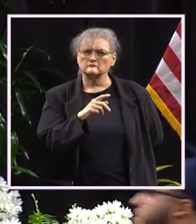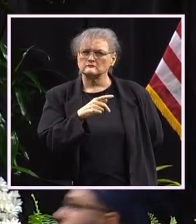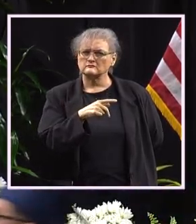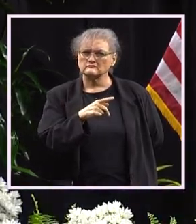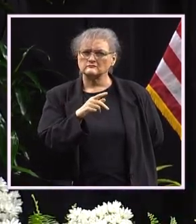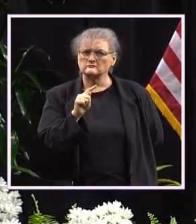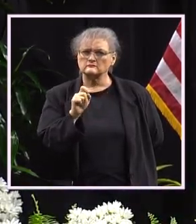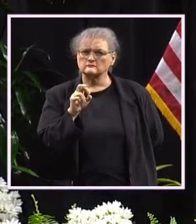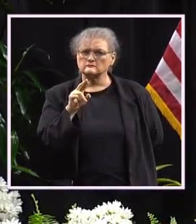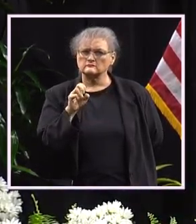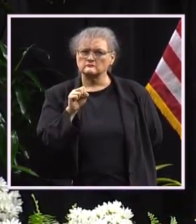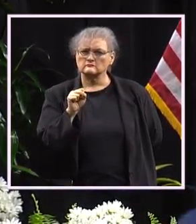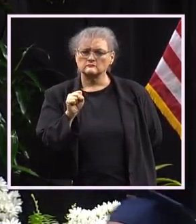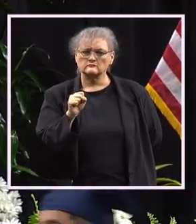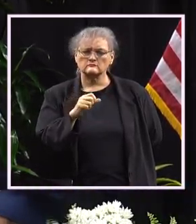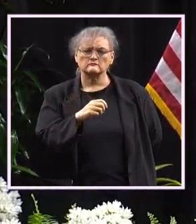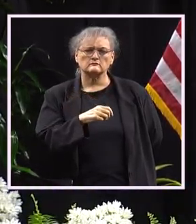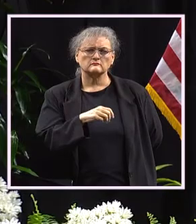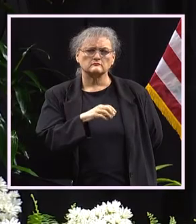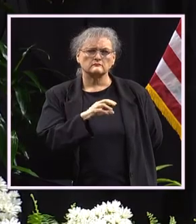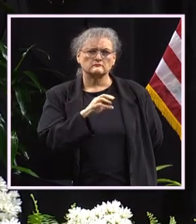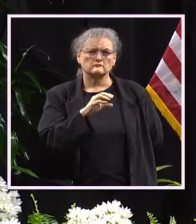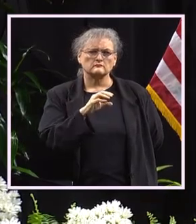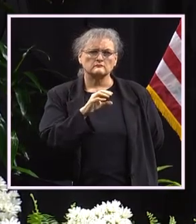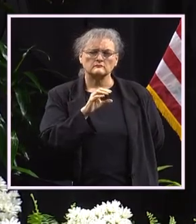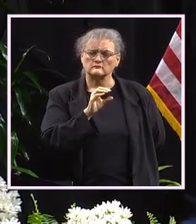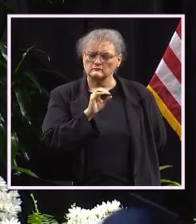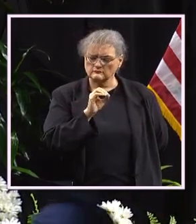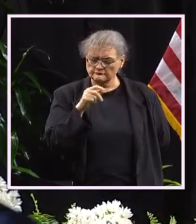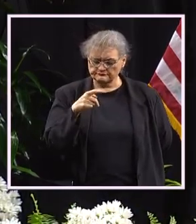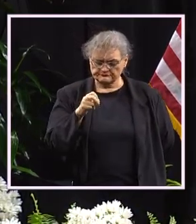Torres. Eugenia Vallejo Perez.